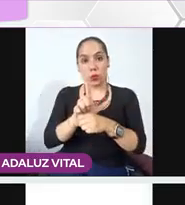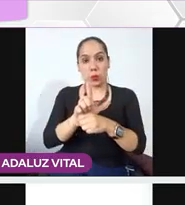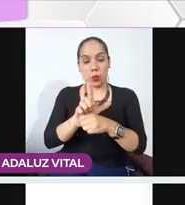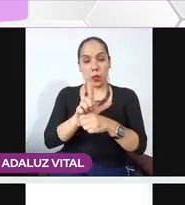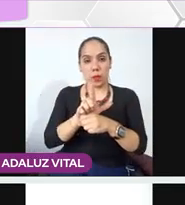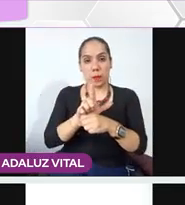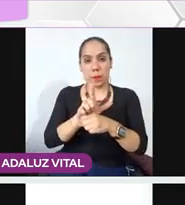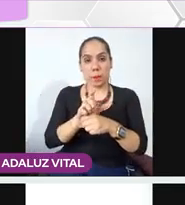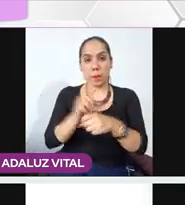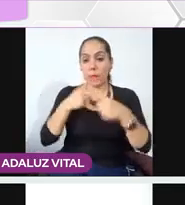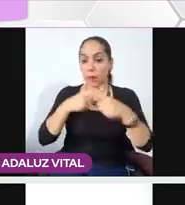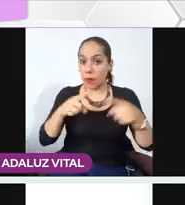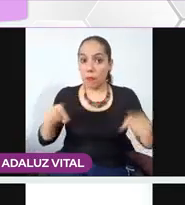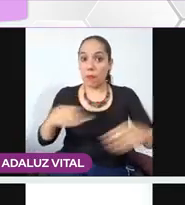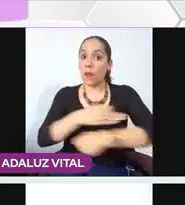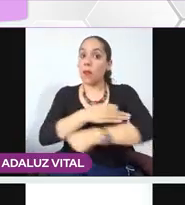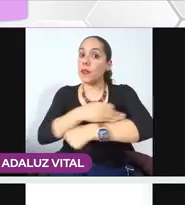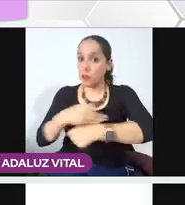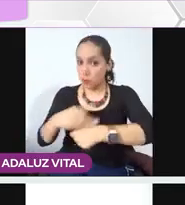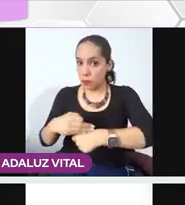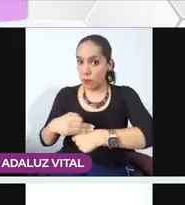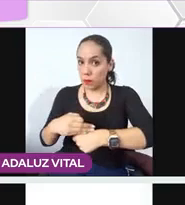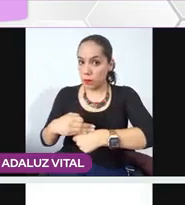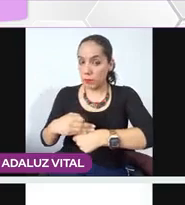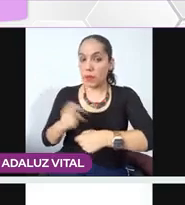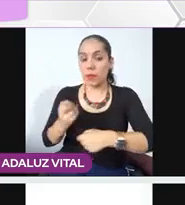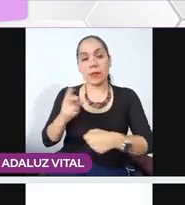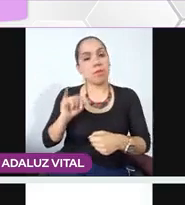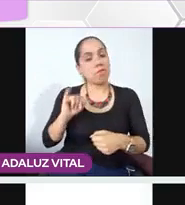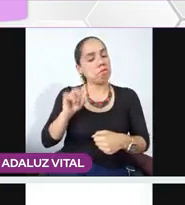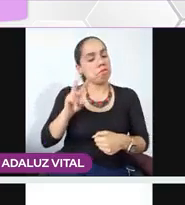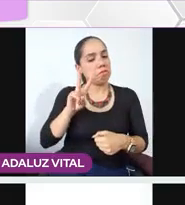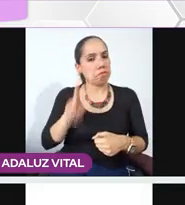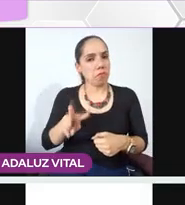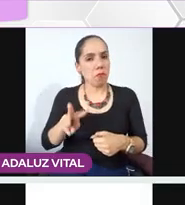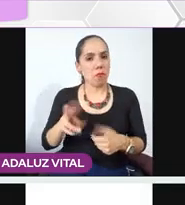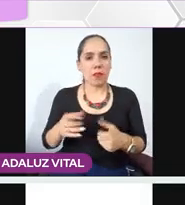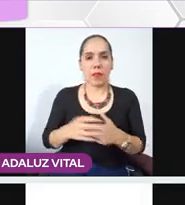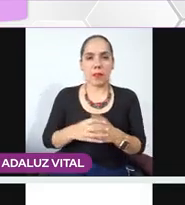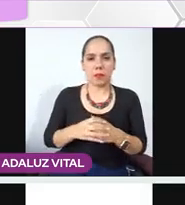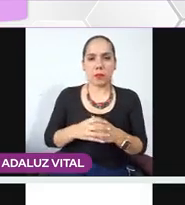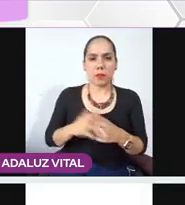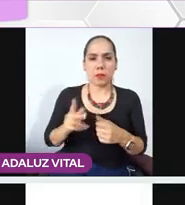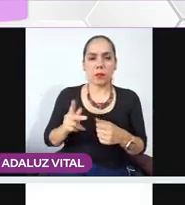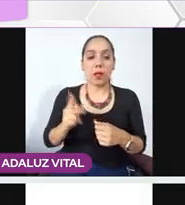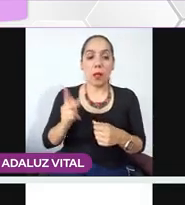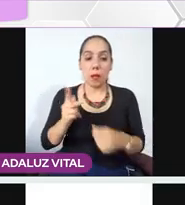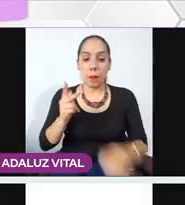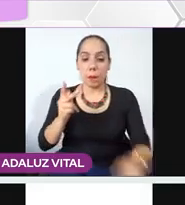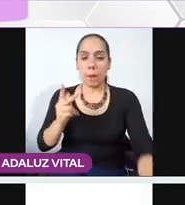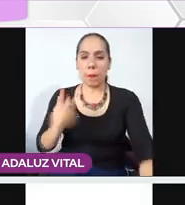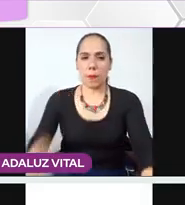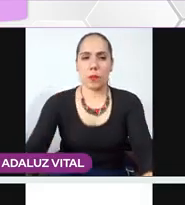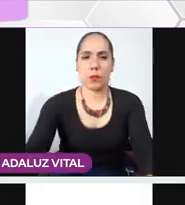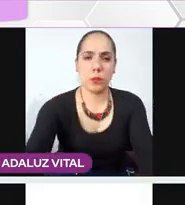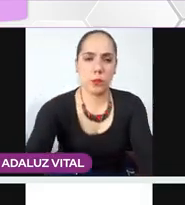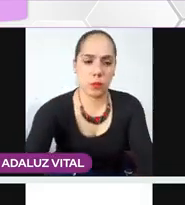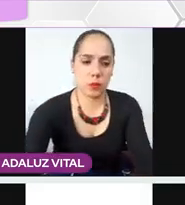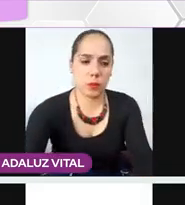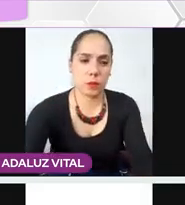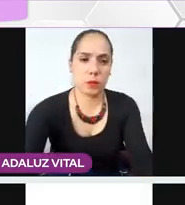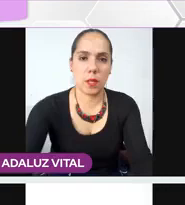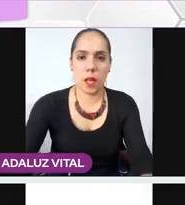pues de familias. Y en ese tenor o en ese sentido, me permito también hacer la pregunta, licenciada